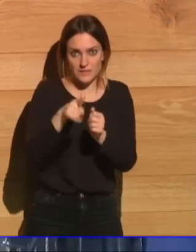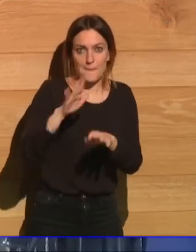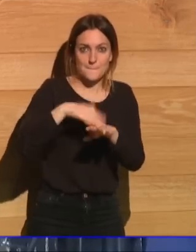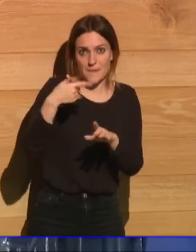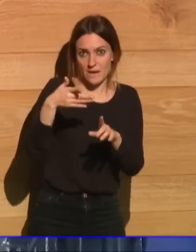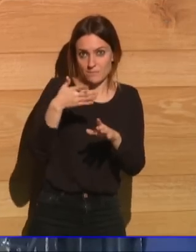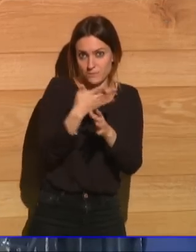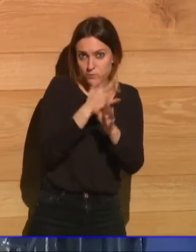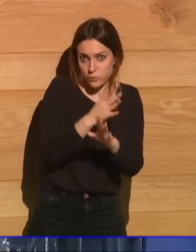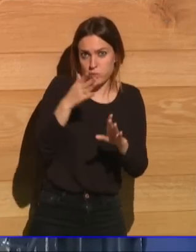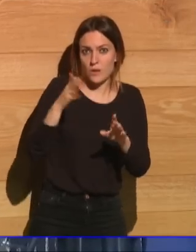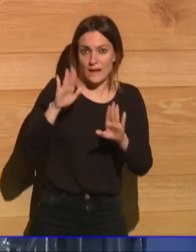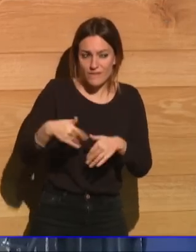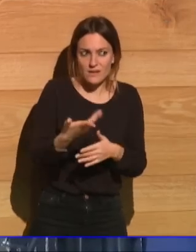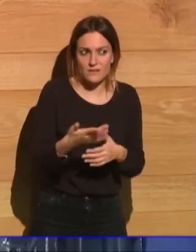violarlo,